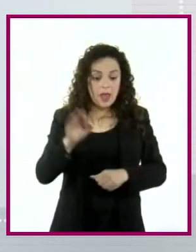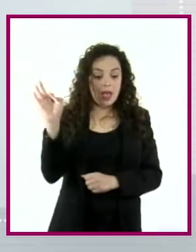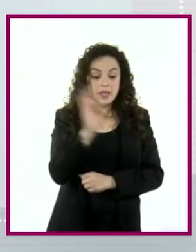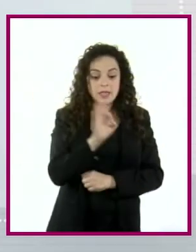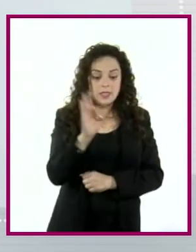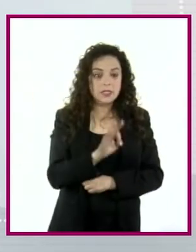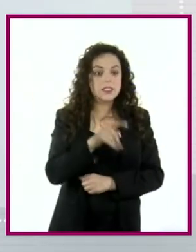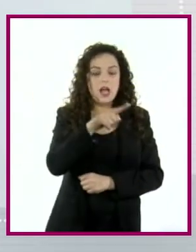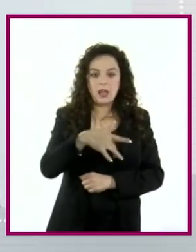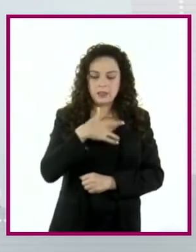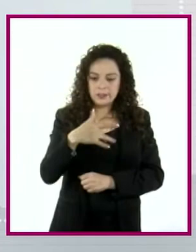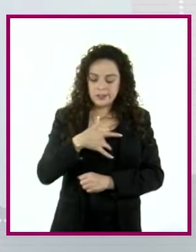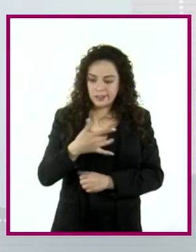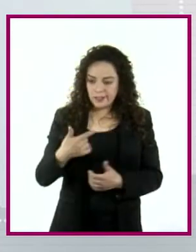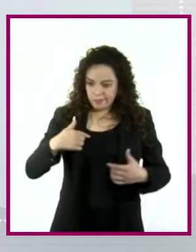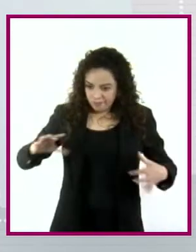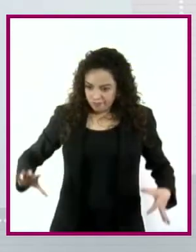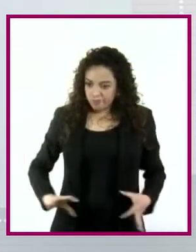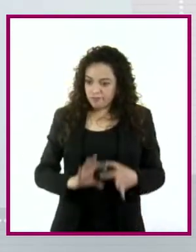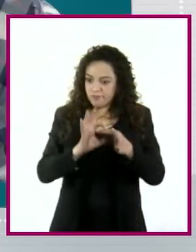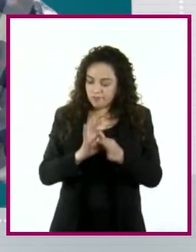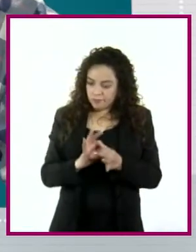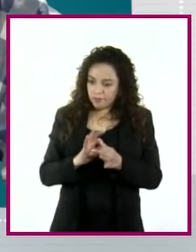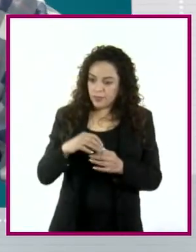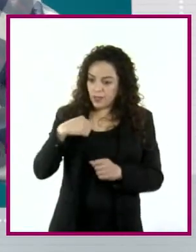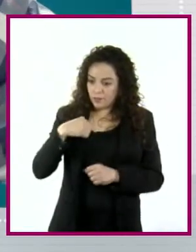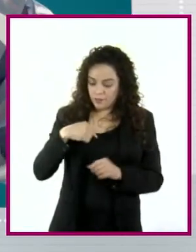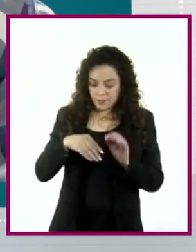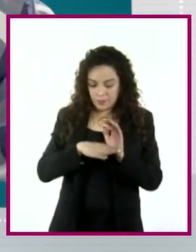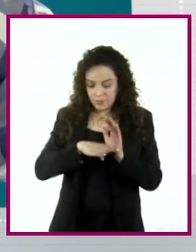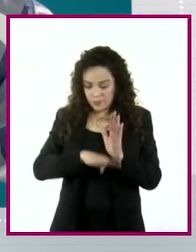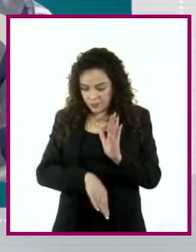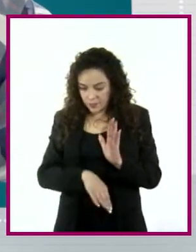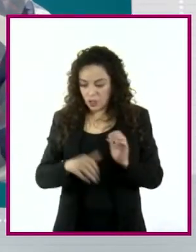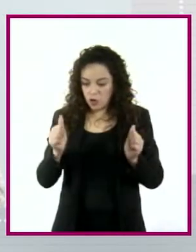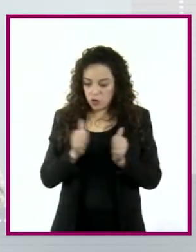hubieran identificado con el género que les impusieron? Hasta pronto.